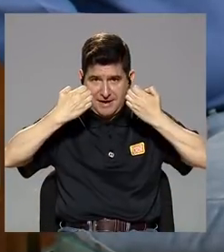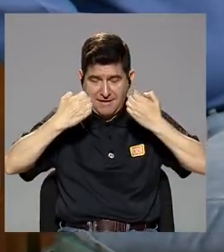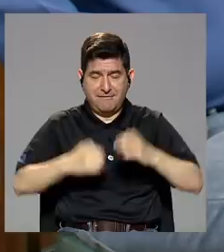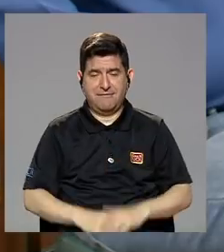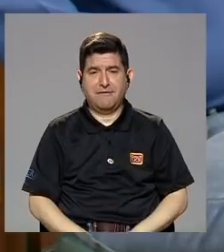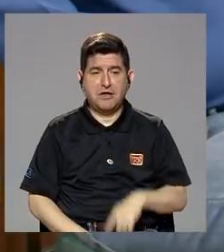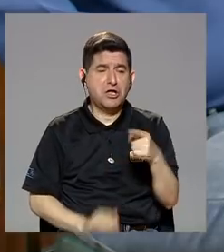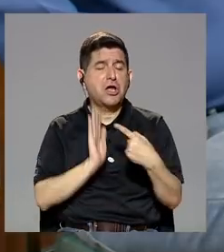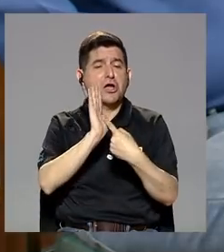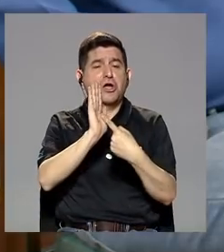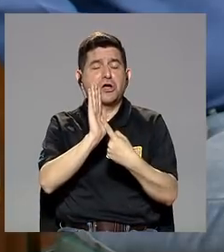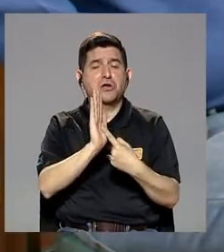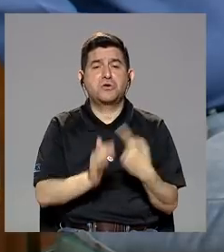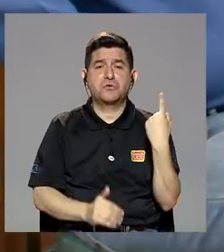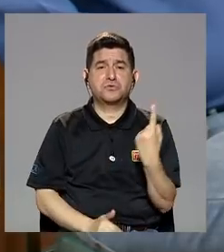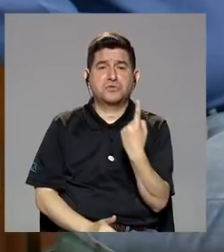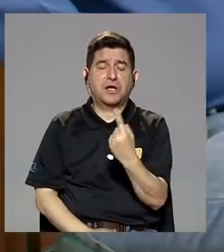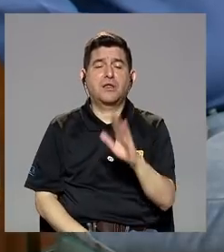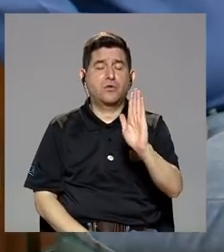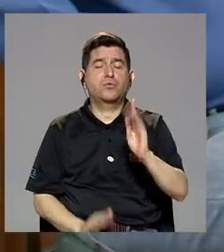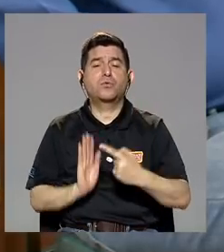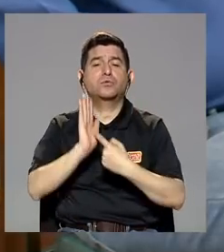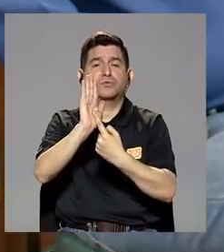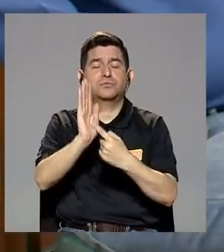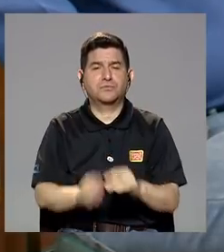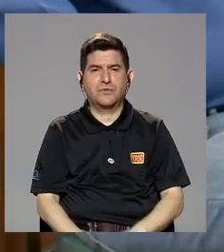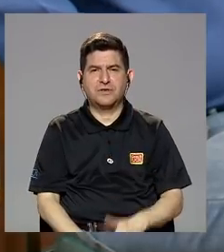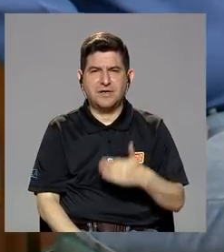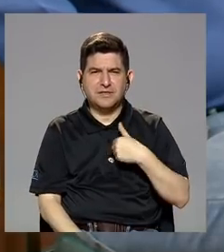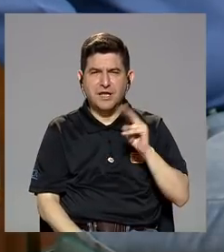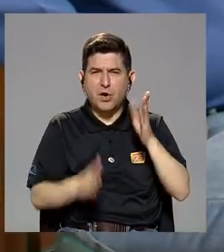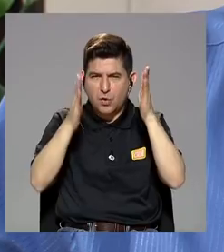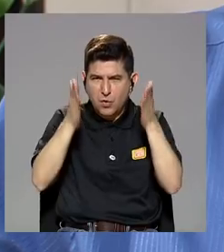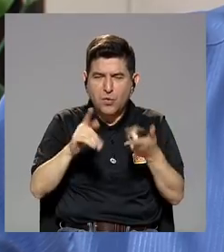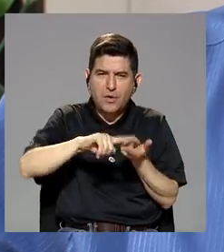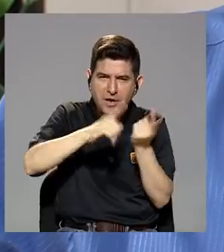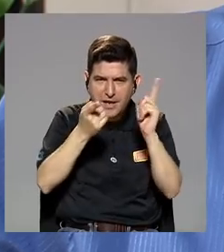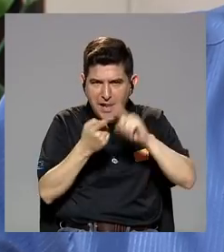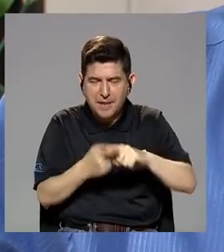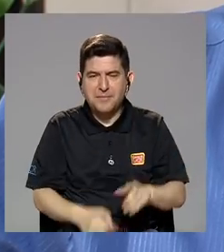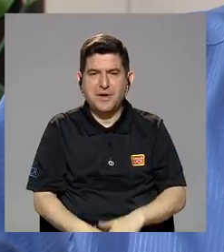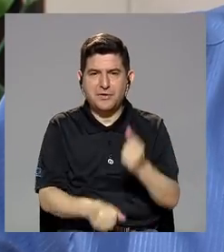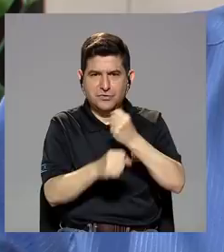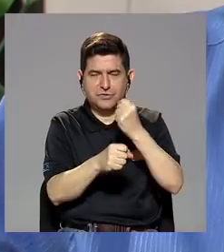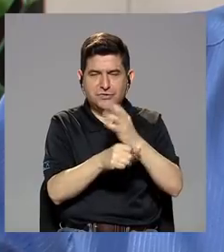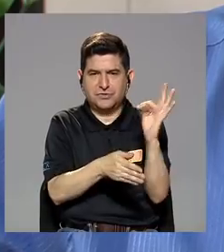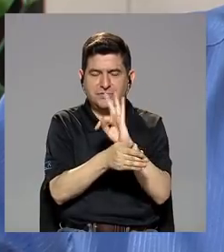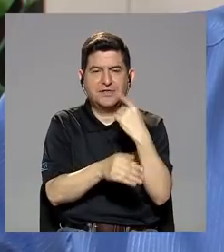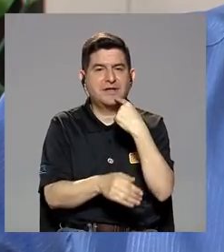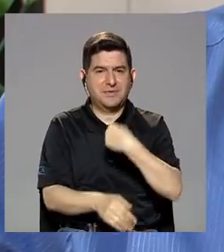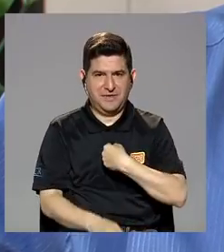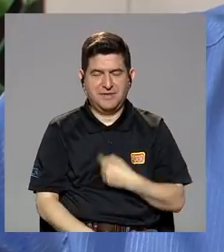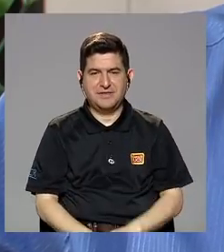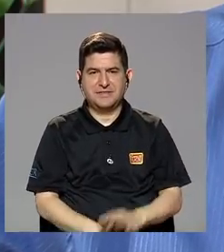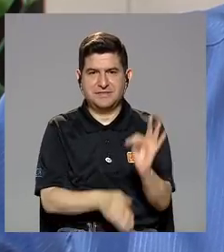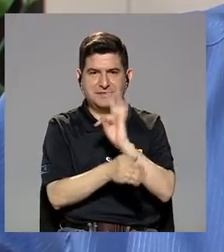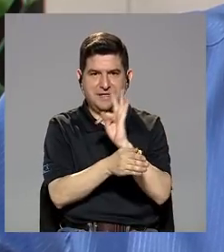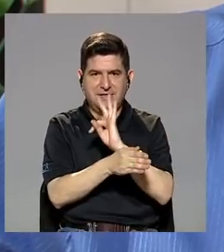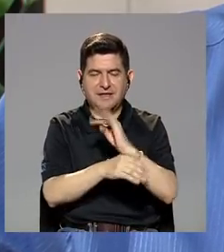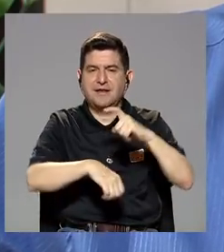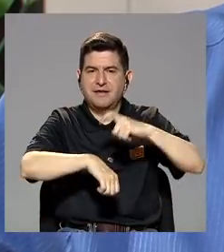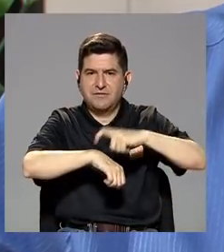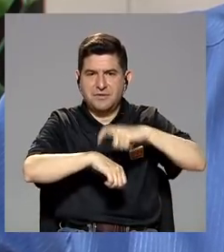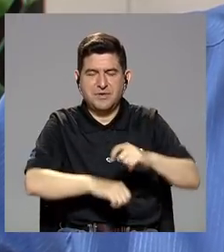presentaban y cada uno hacía sus pequeñas yo tengo muchos colegas y amigos dedicados a la televisión que me dicen que la televisión llega un momento